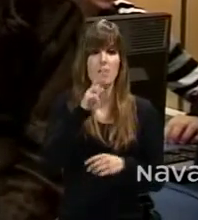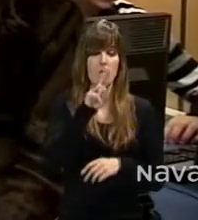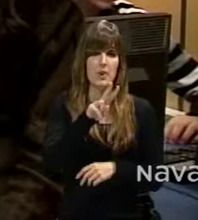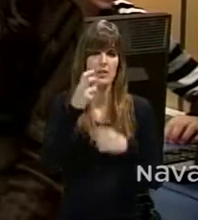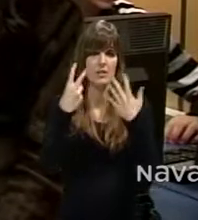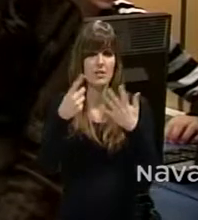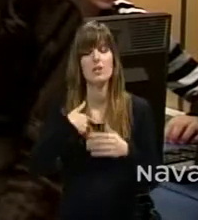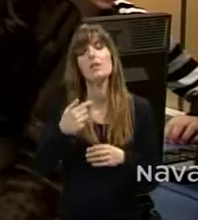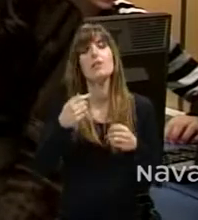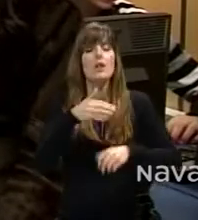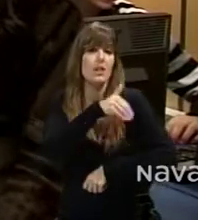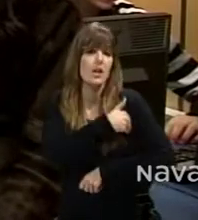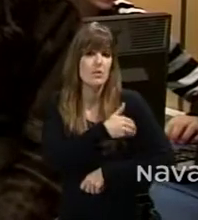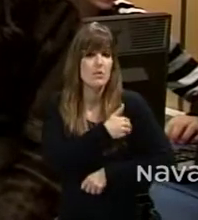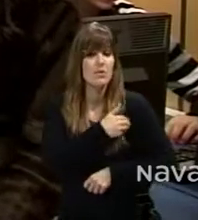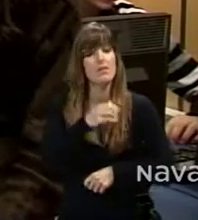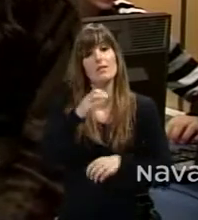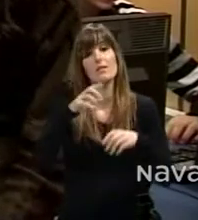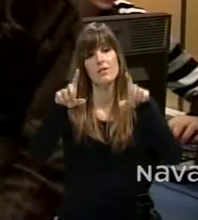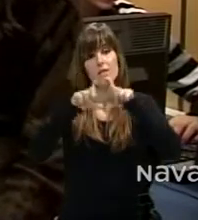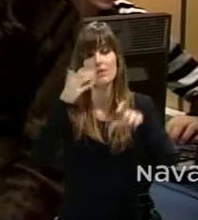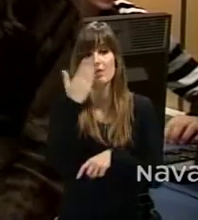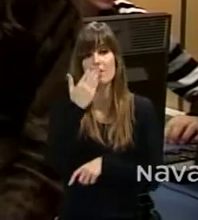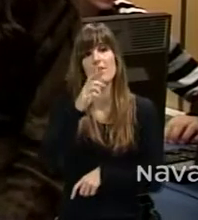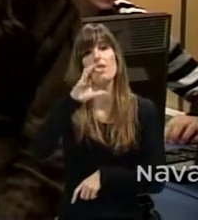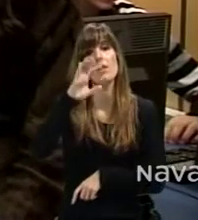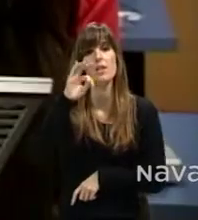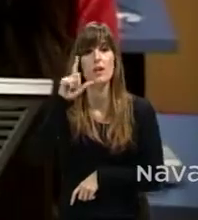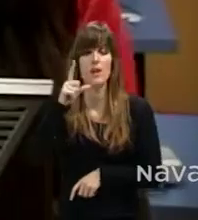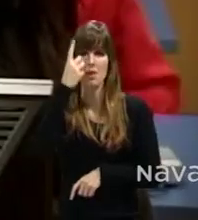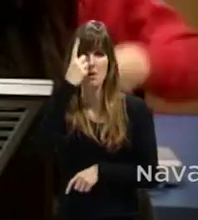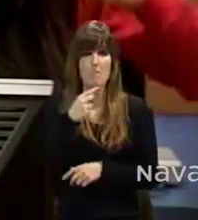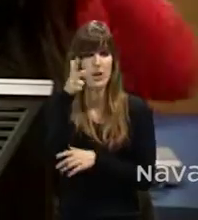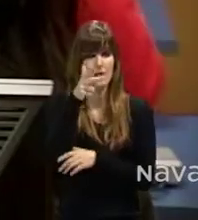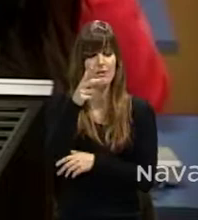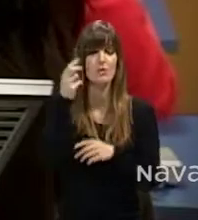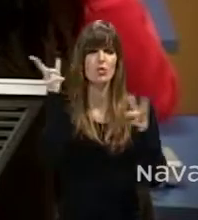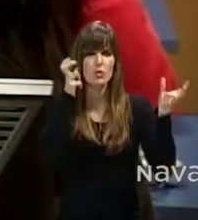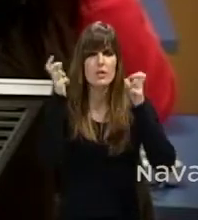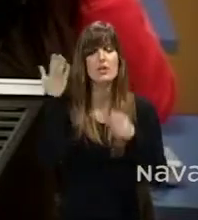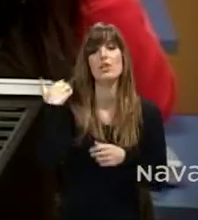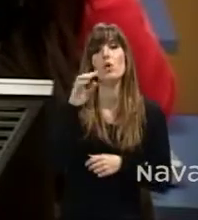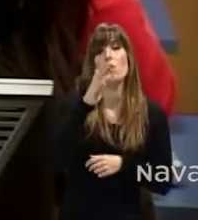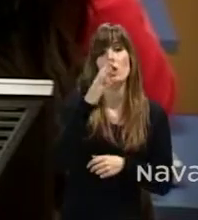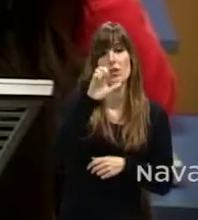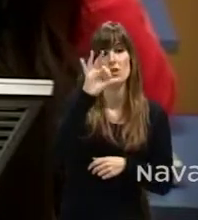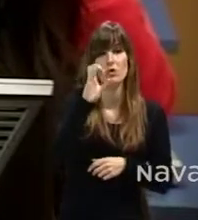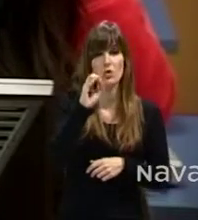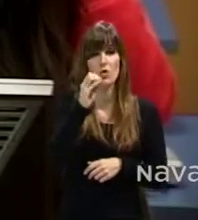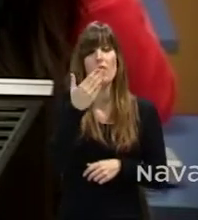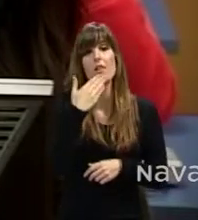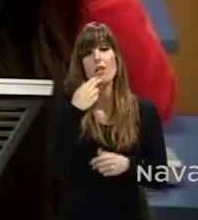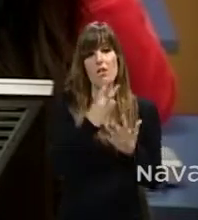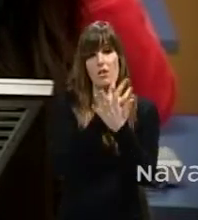soy estudiante de la escuela de CTL Imagen y Sonido. Terminé de estudiar en cuarto de la ESO con 18 años